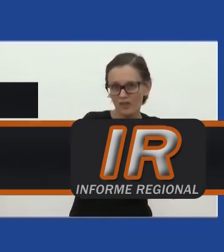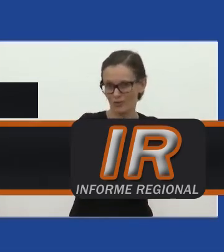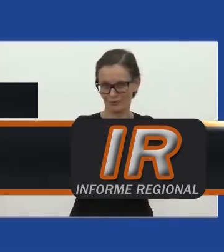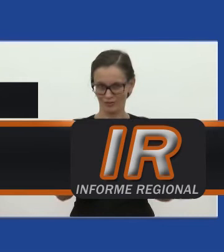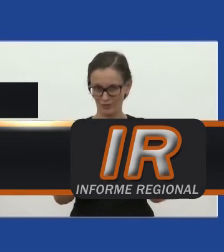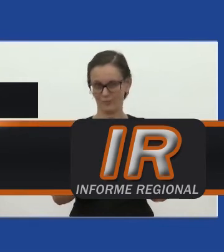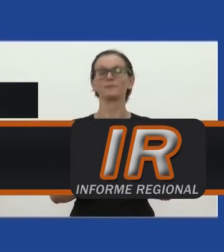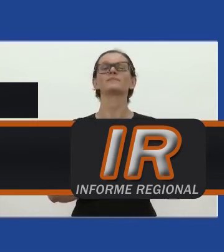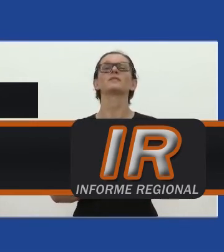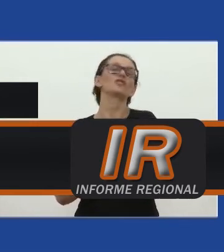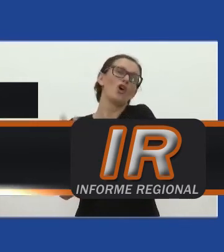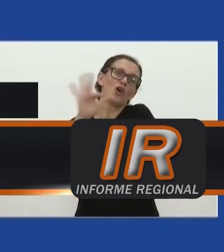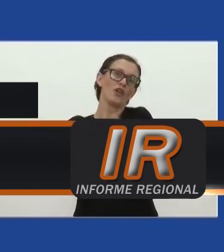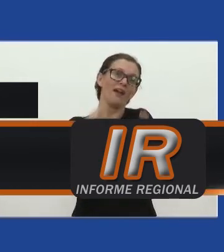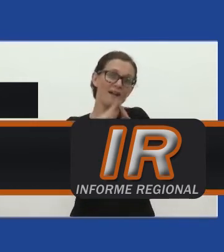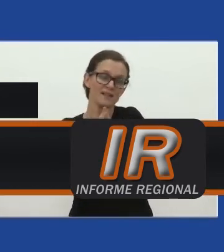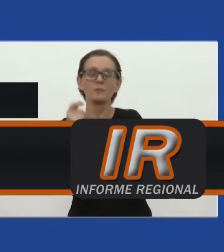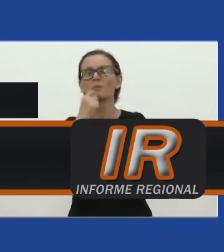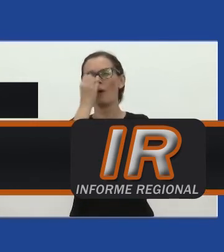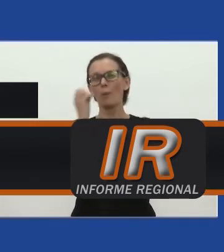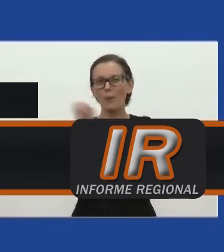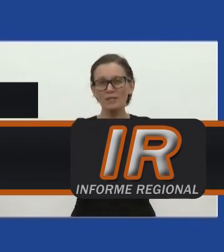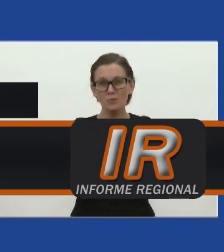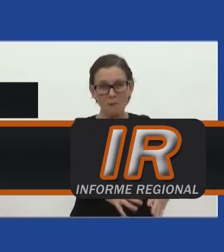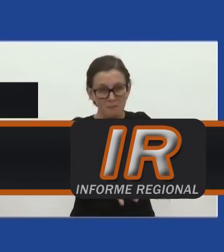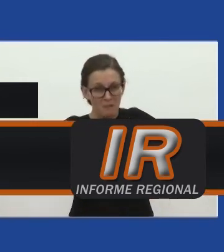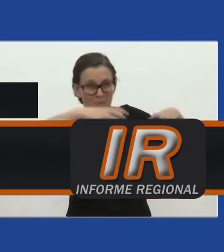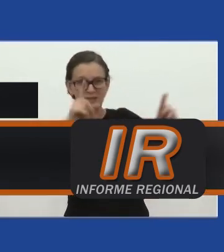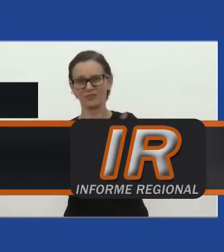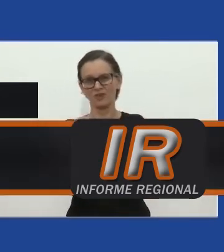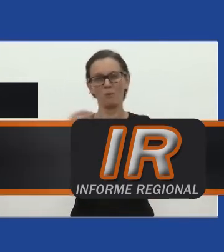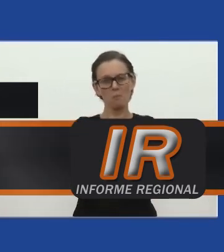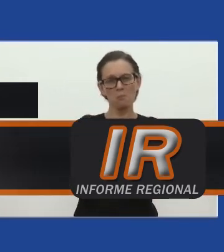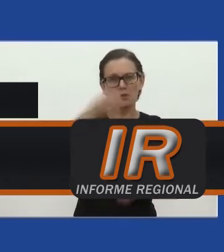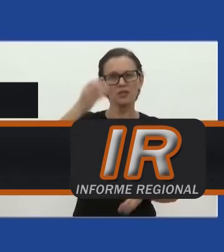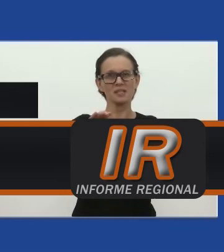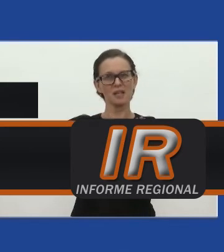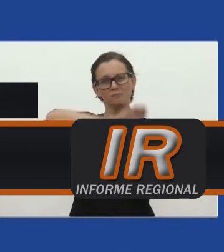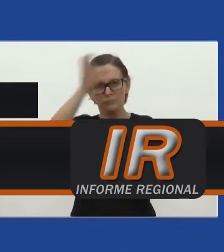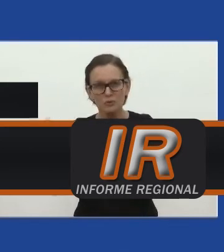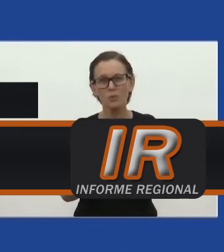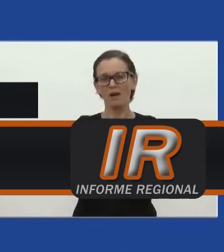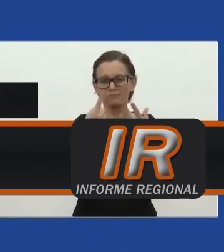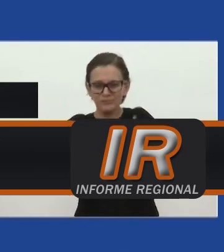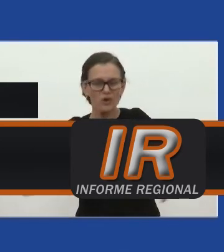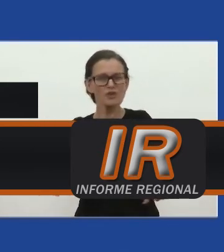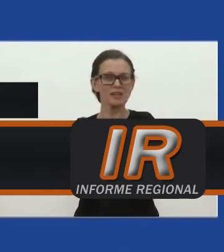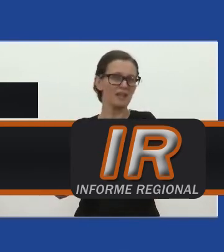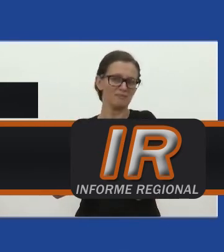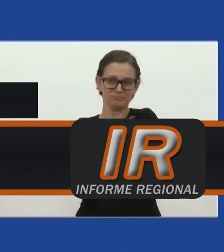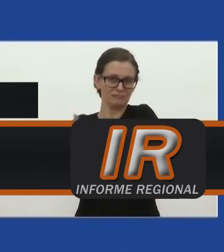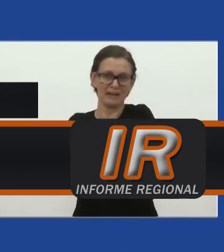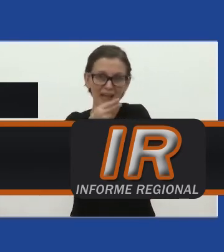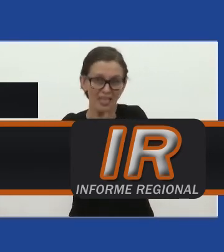a día en nuestro hogar. No acumular basura, tirar latas, botellas, neumáticos y todo tipo de recipiente que no nos sirva.